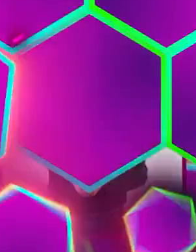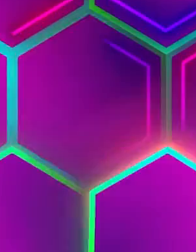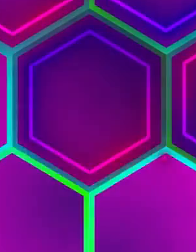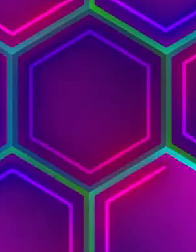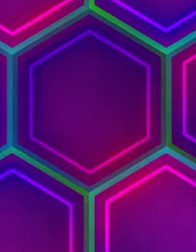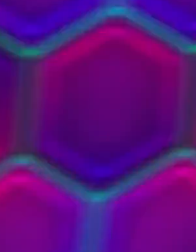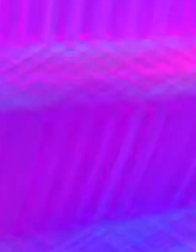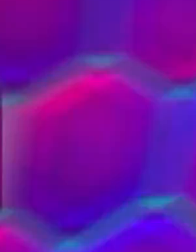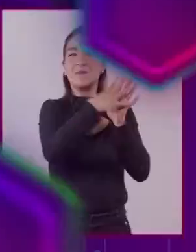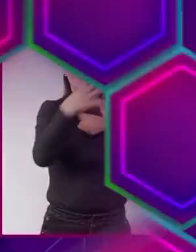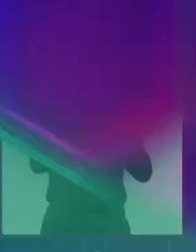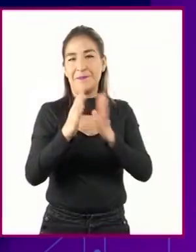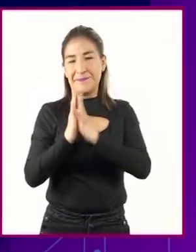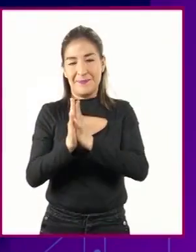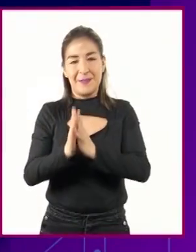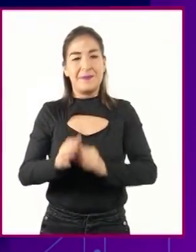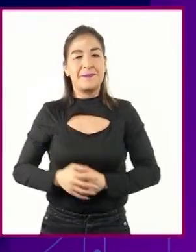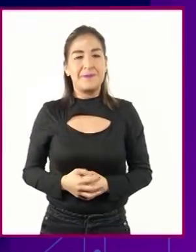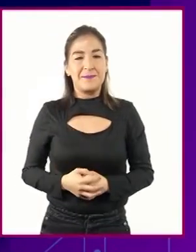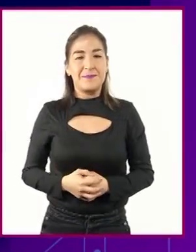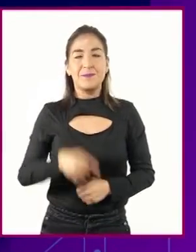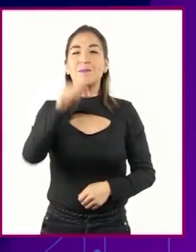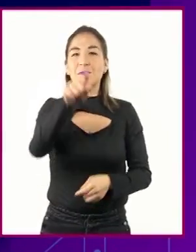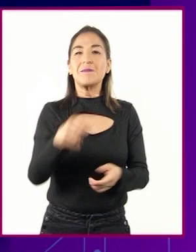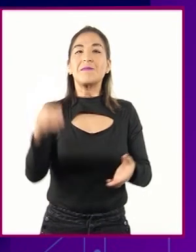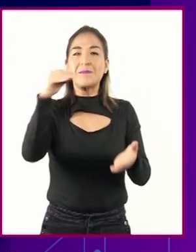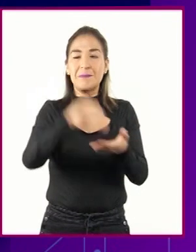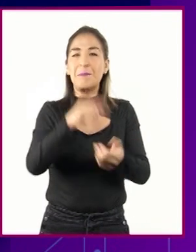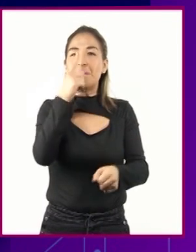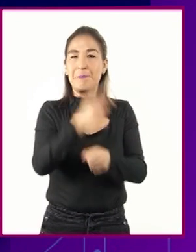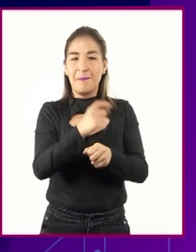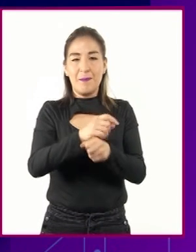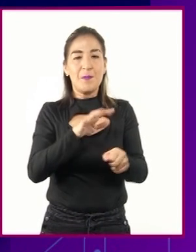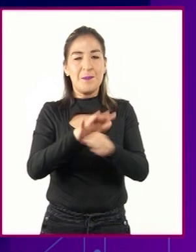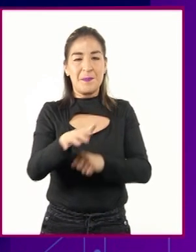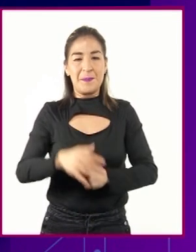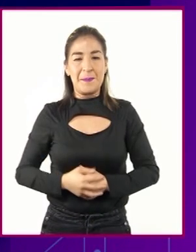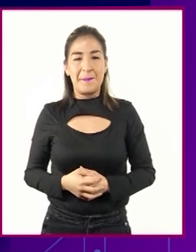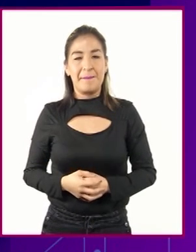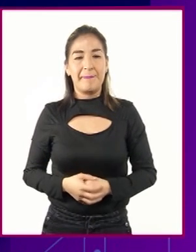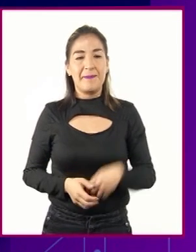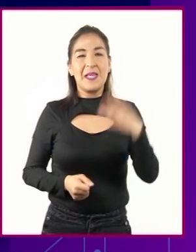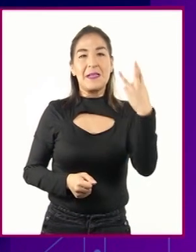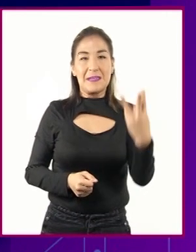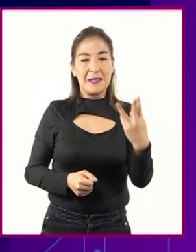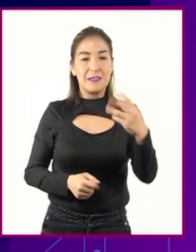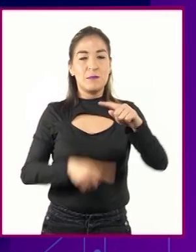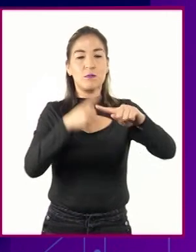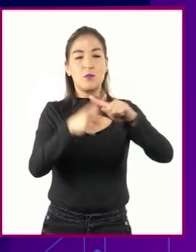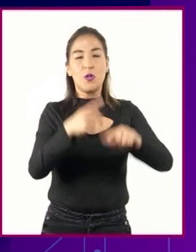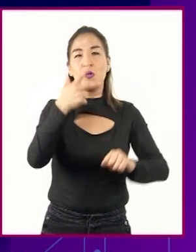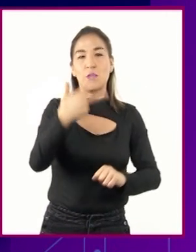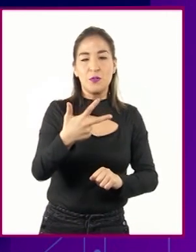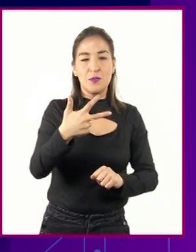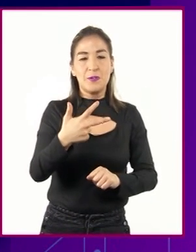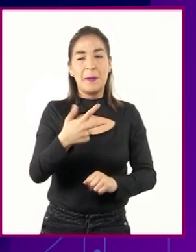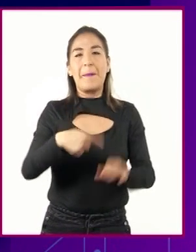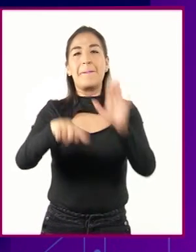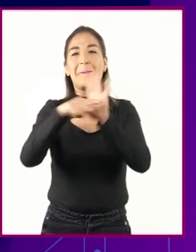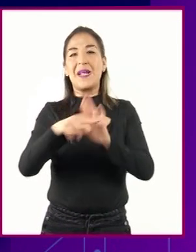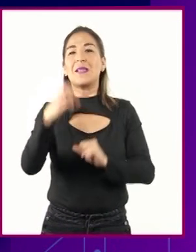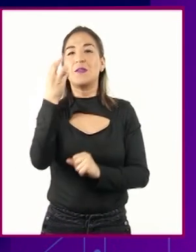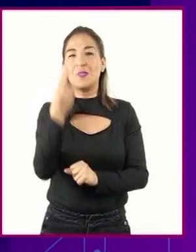las operaciones. La primera operación es 3 por 8 menos